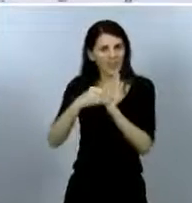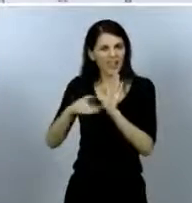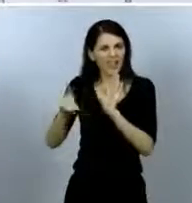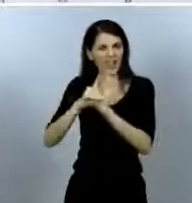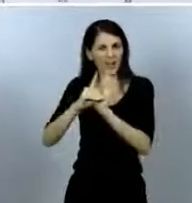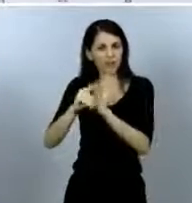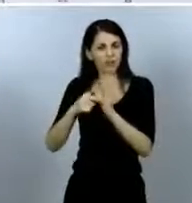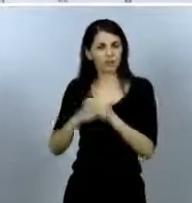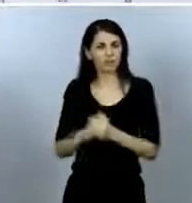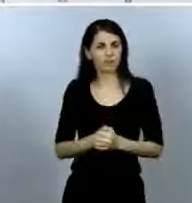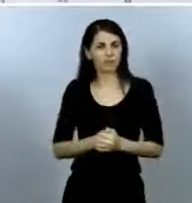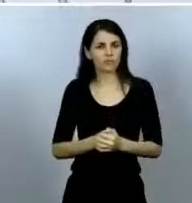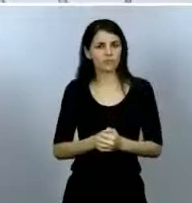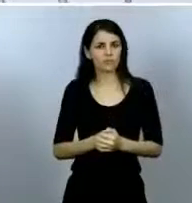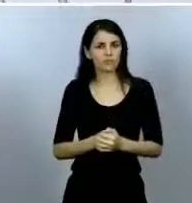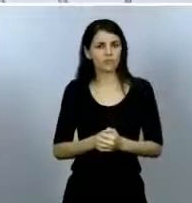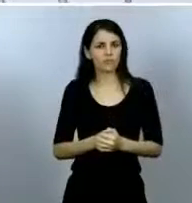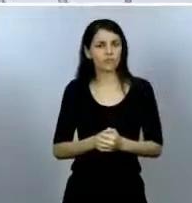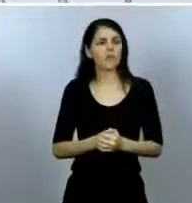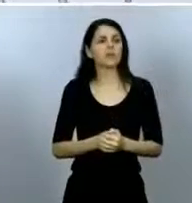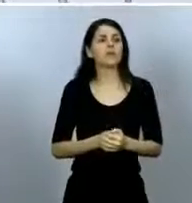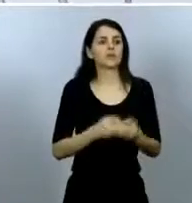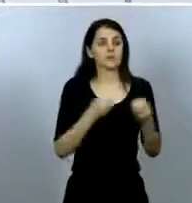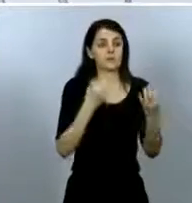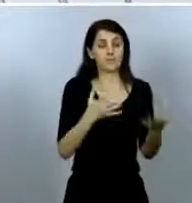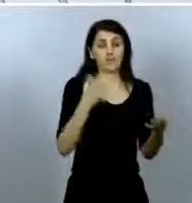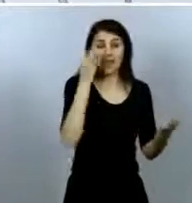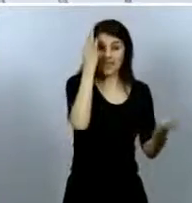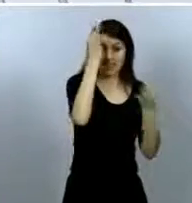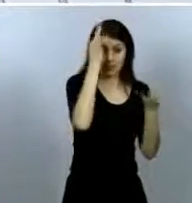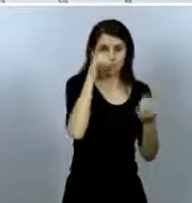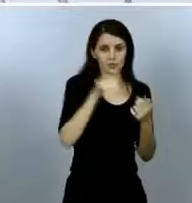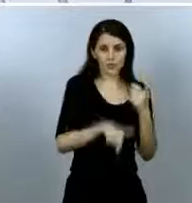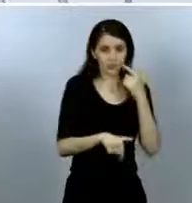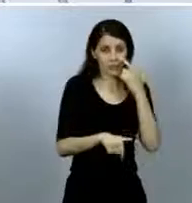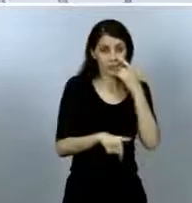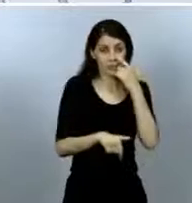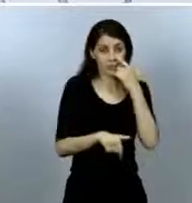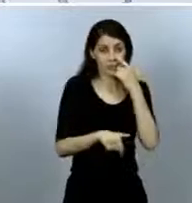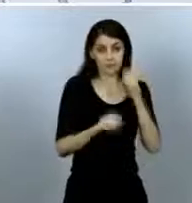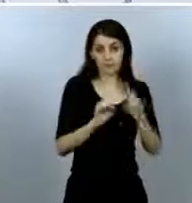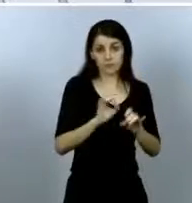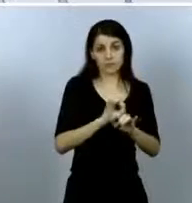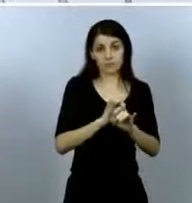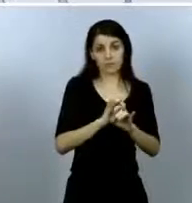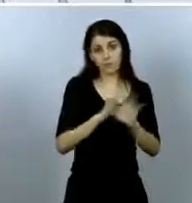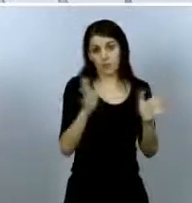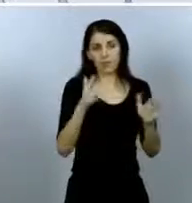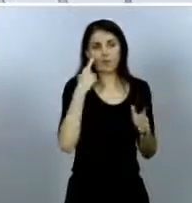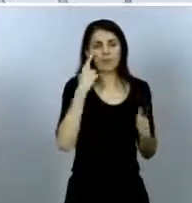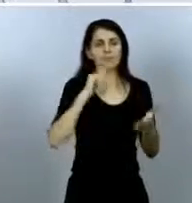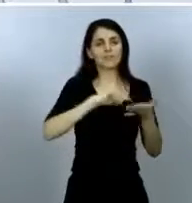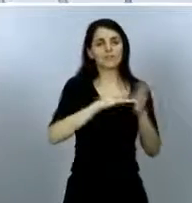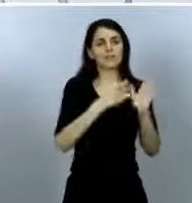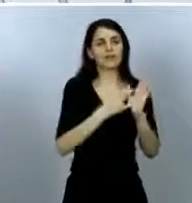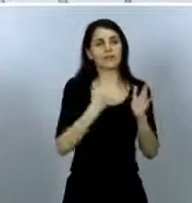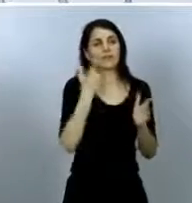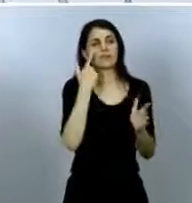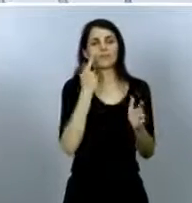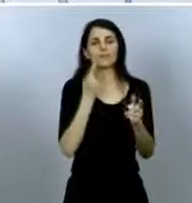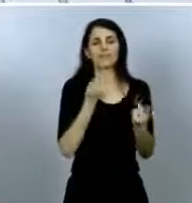estos datos lo que hacen ahora mismo es corroborar que el sistema de monitorización de la mortalidad que da datos